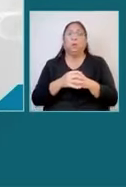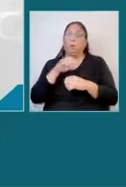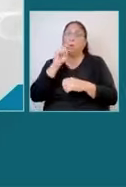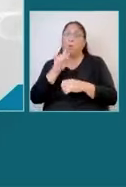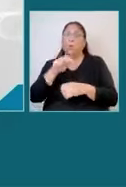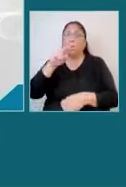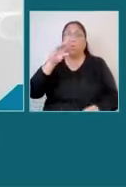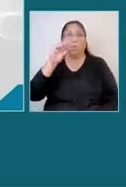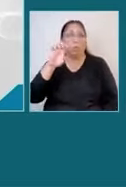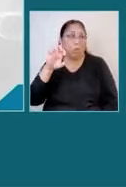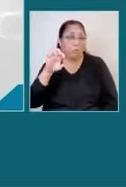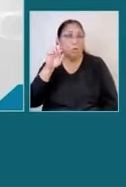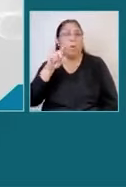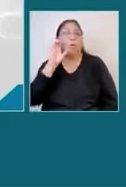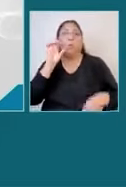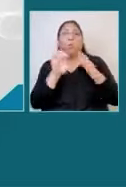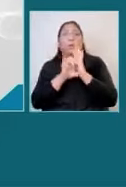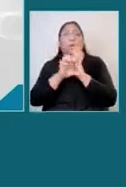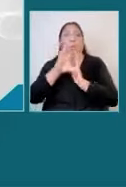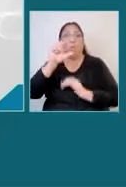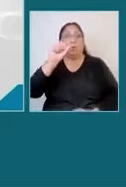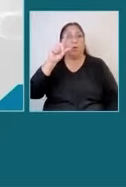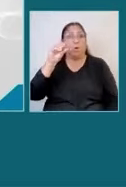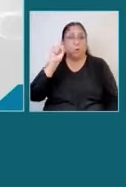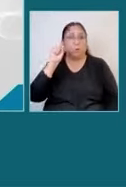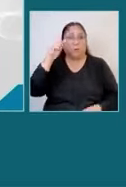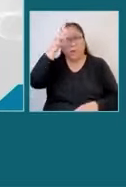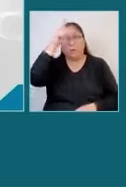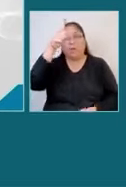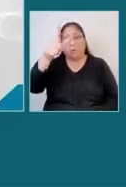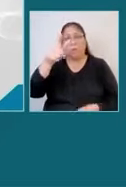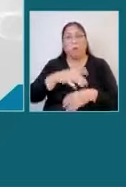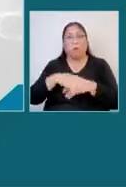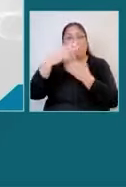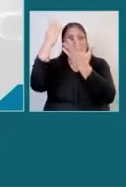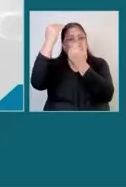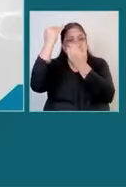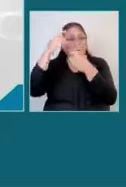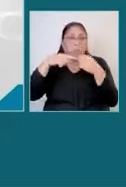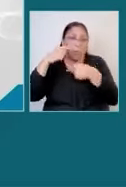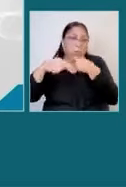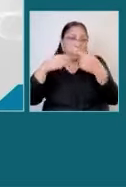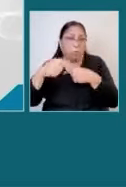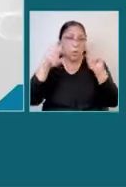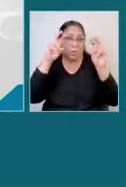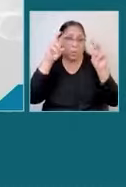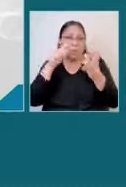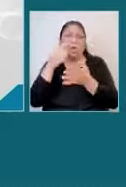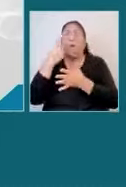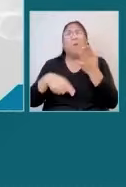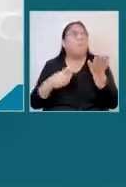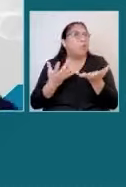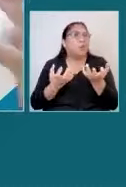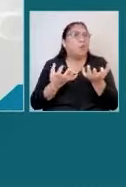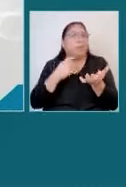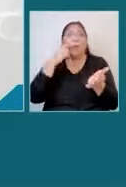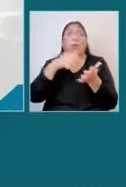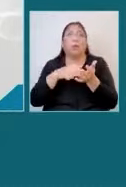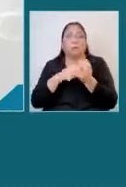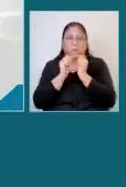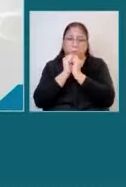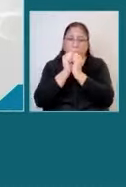UDEP, por ejemplo, que está Carlos acá, lidera el proyecto de Piura, ¿no? Y nos podrá contar un poco más al respecto. Pero lo que busca justamente es eso, ¿no? Que